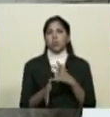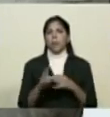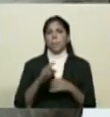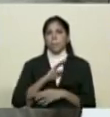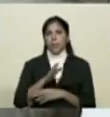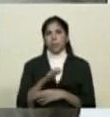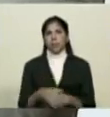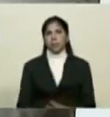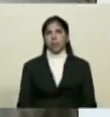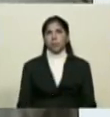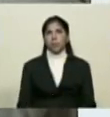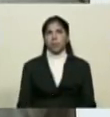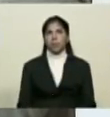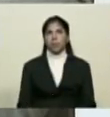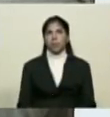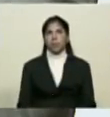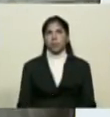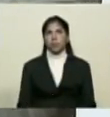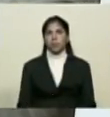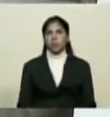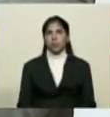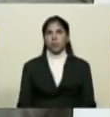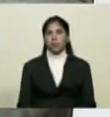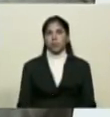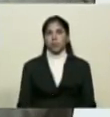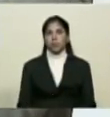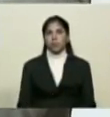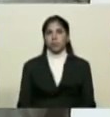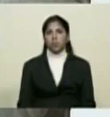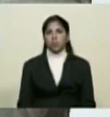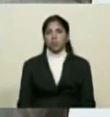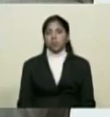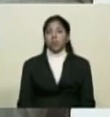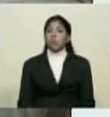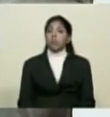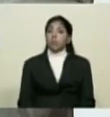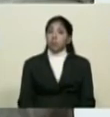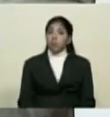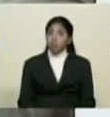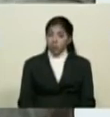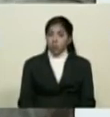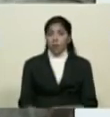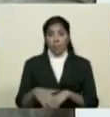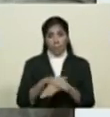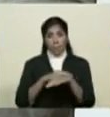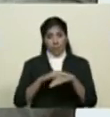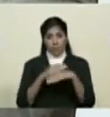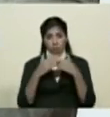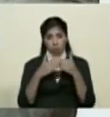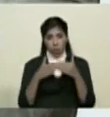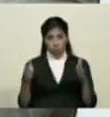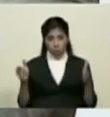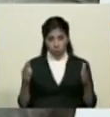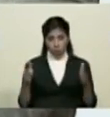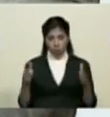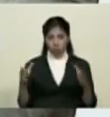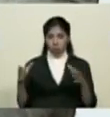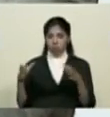tal sentido, por una acción que hizo este Ministerio Público en coordinación con la Corte